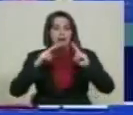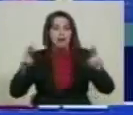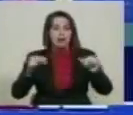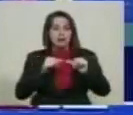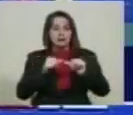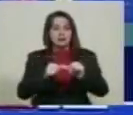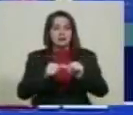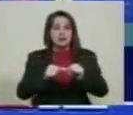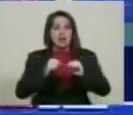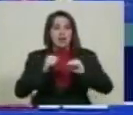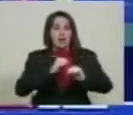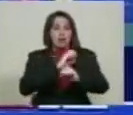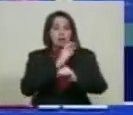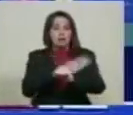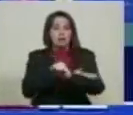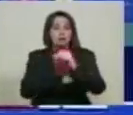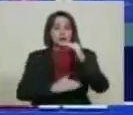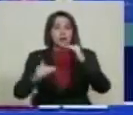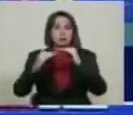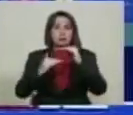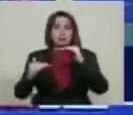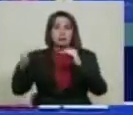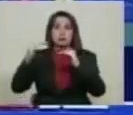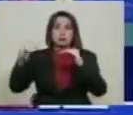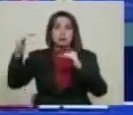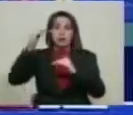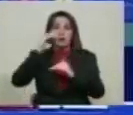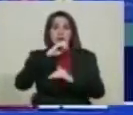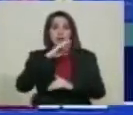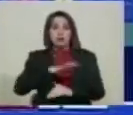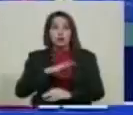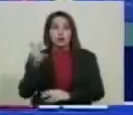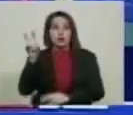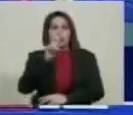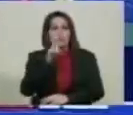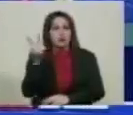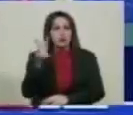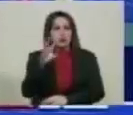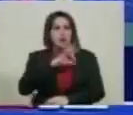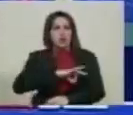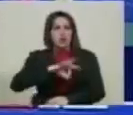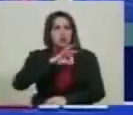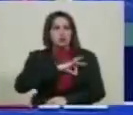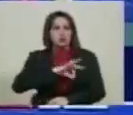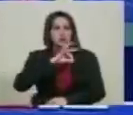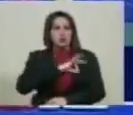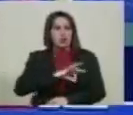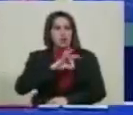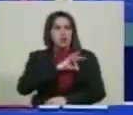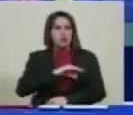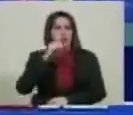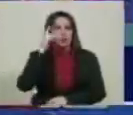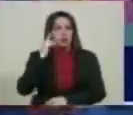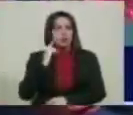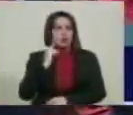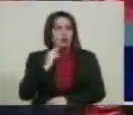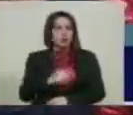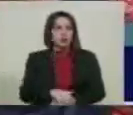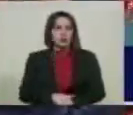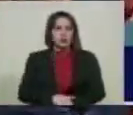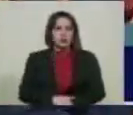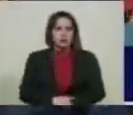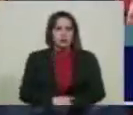al máximo nivel conocido en la historia de Venezuela, el socialismo bolivariano.